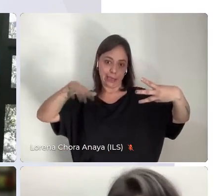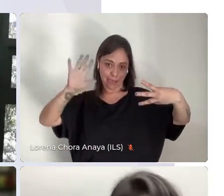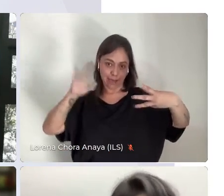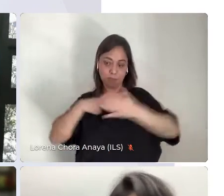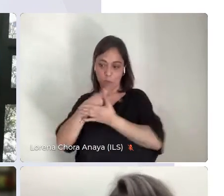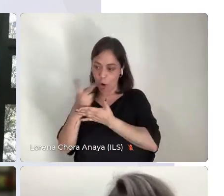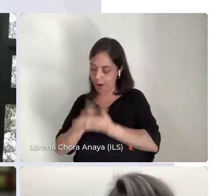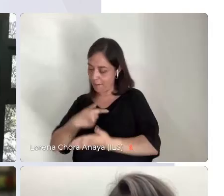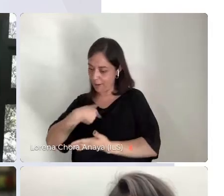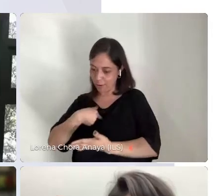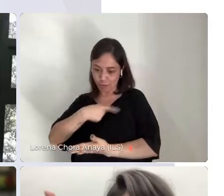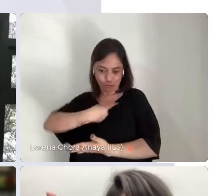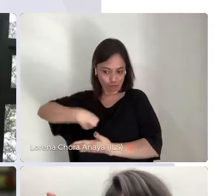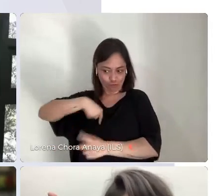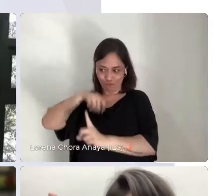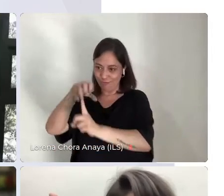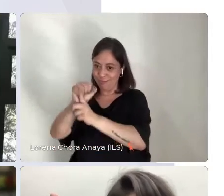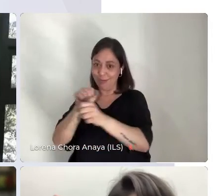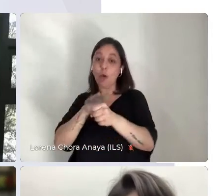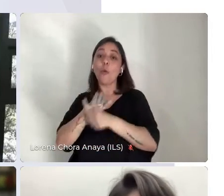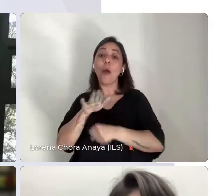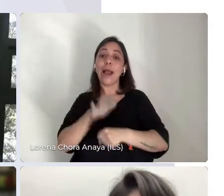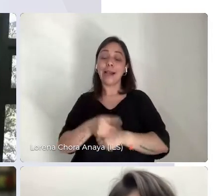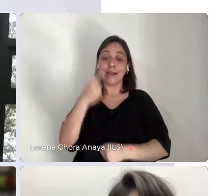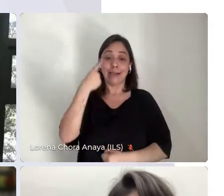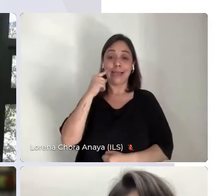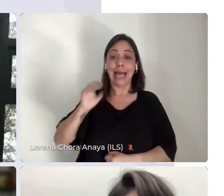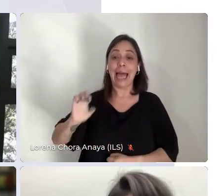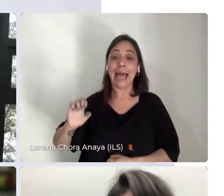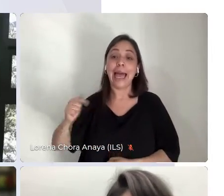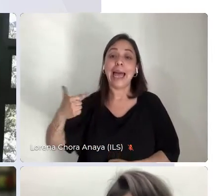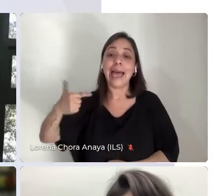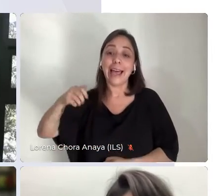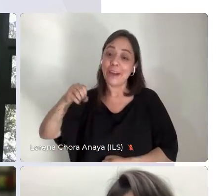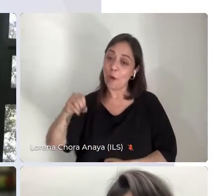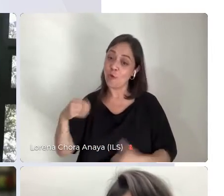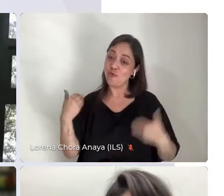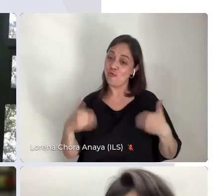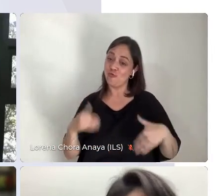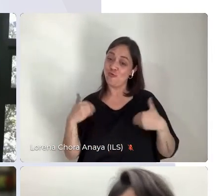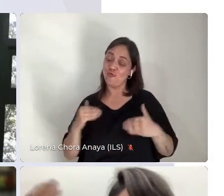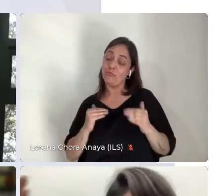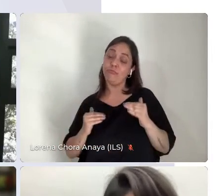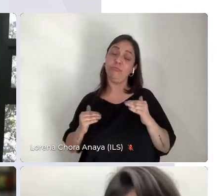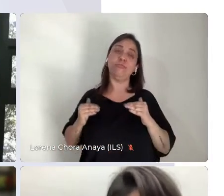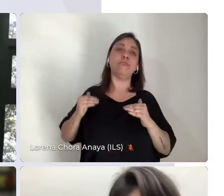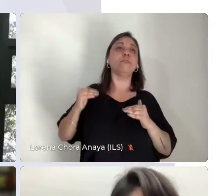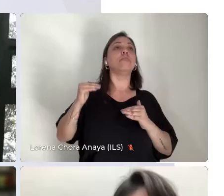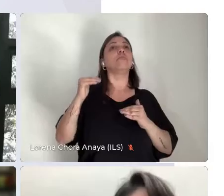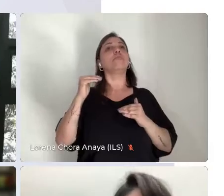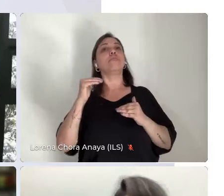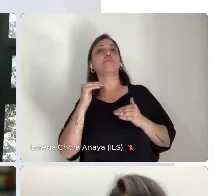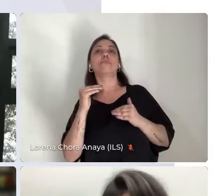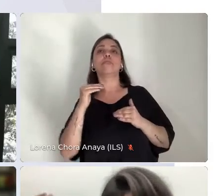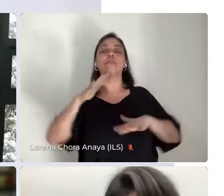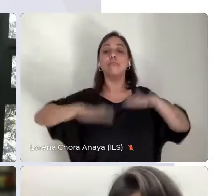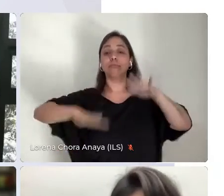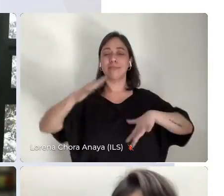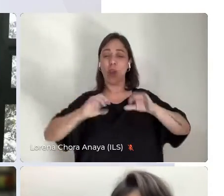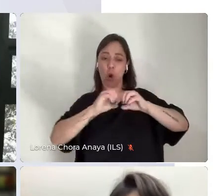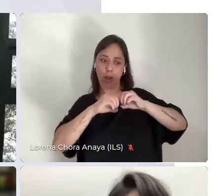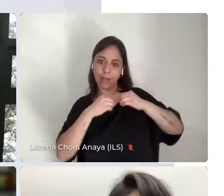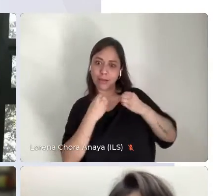lo logremos. El primero es el ego. Es decir, cuando a veces sumamos organizaciones que son muy buenas, en donde hay